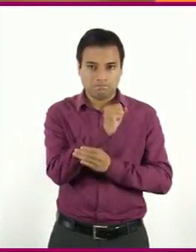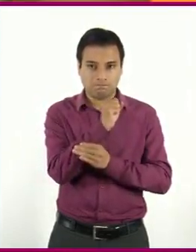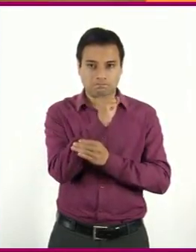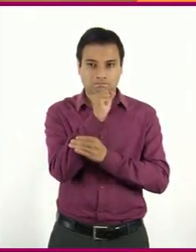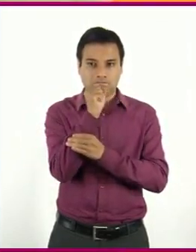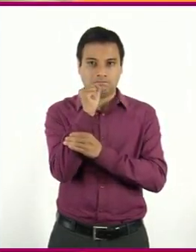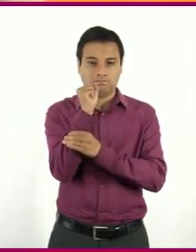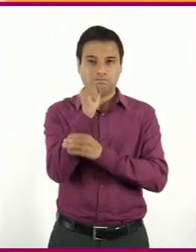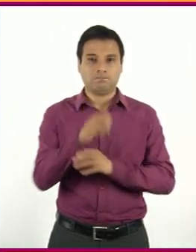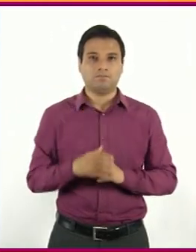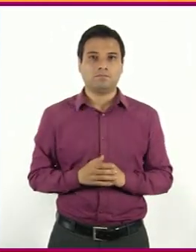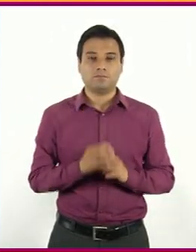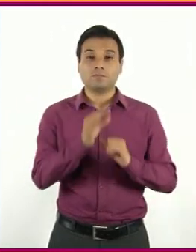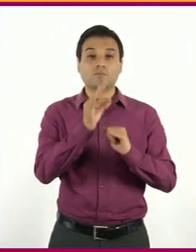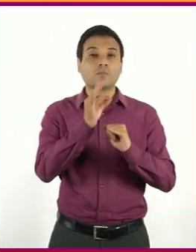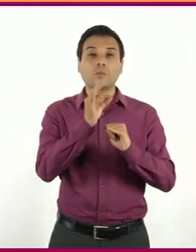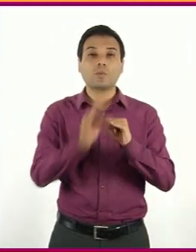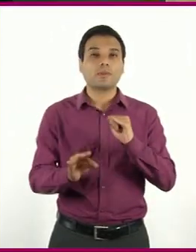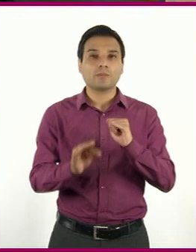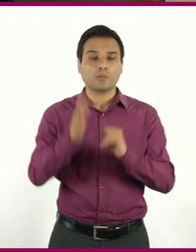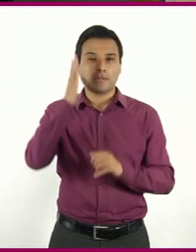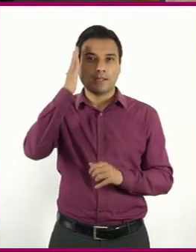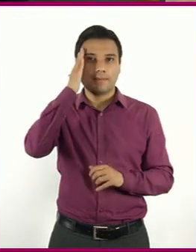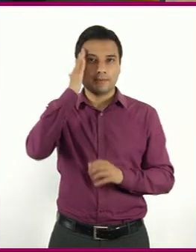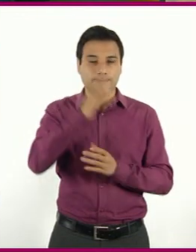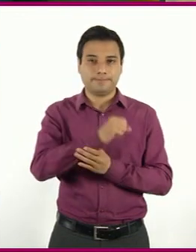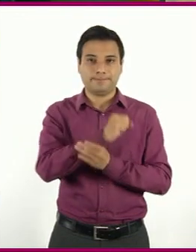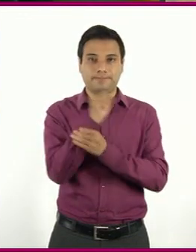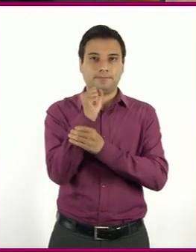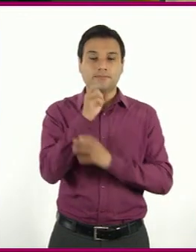Y lo último que debe subir es la cabeza, ¿cierto, así maestro? Es. Inhalamos.